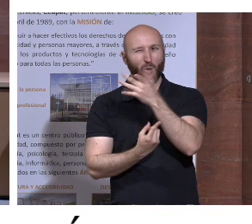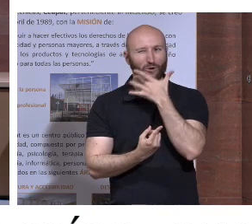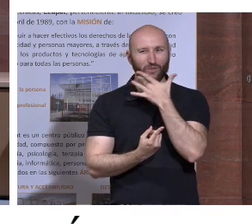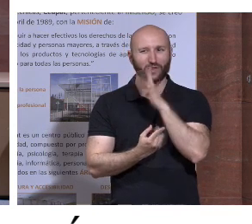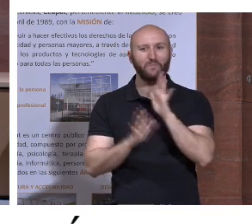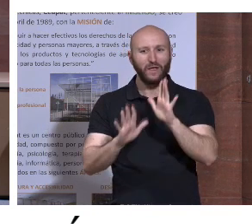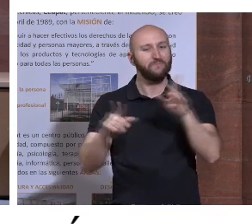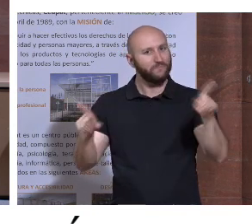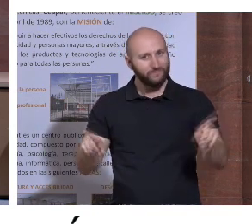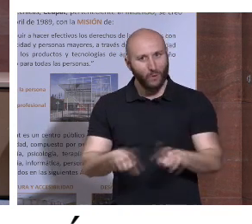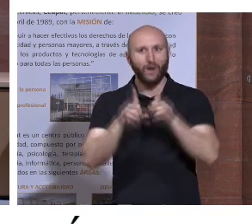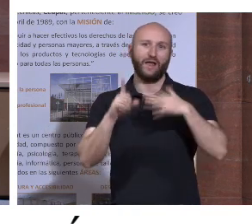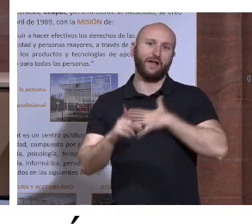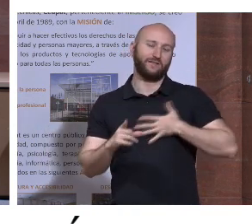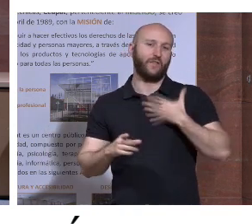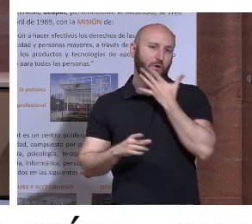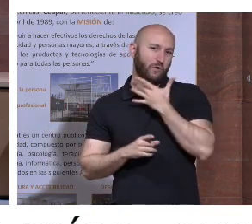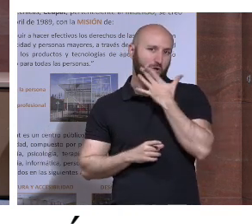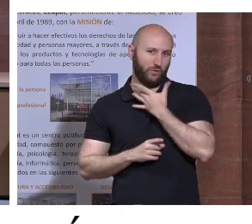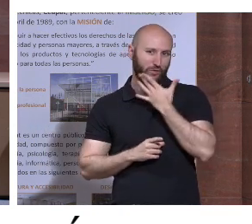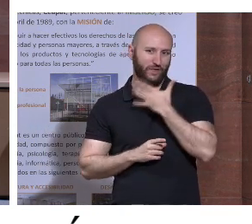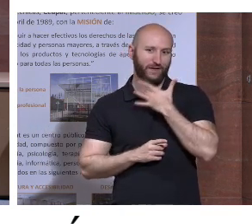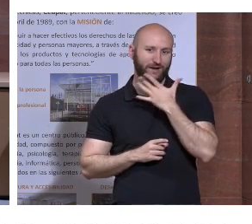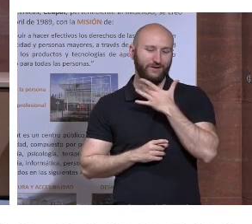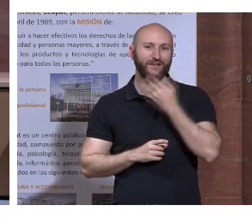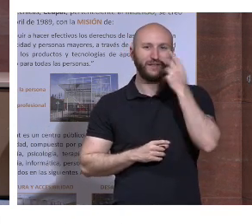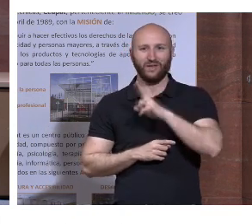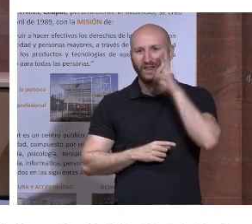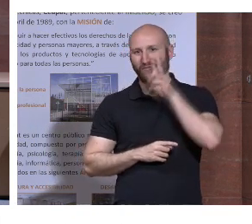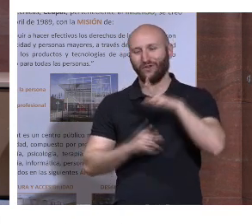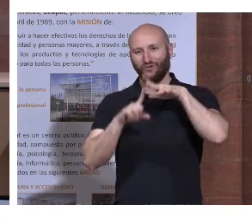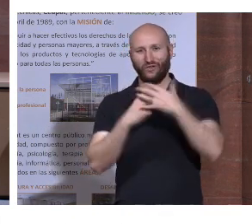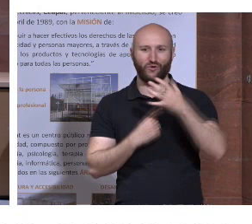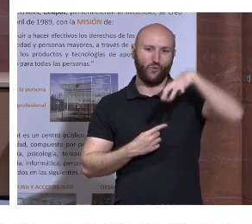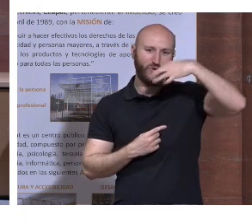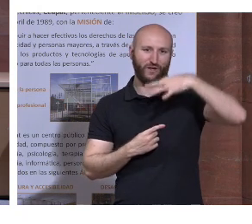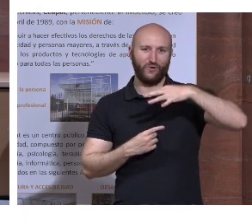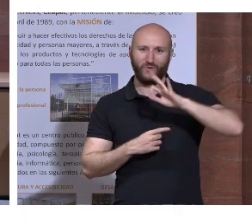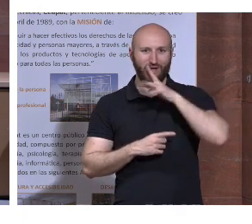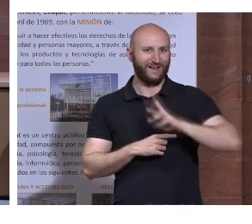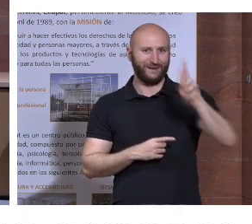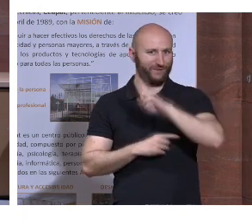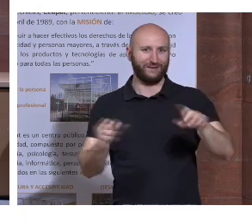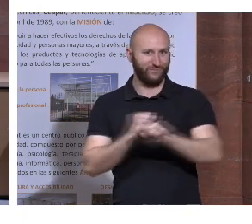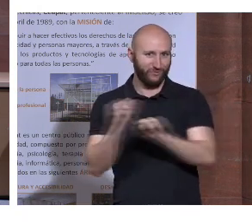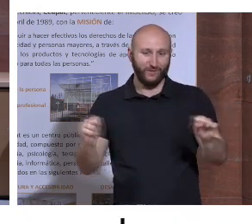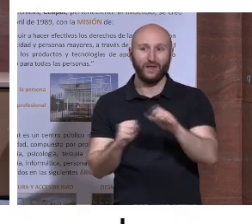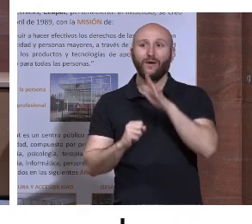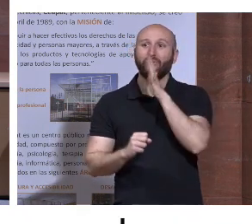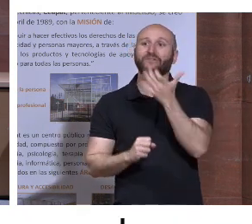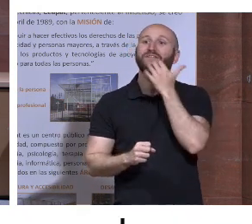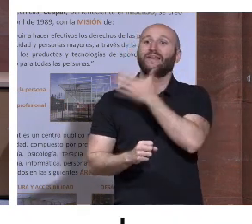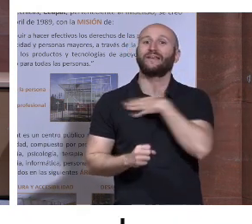así, encantado de conoceros y de vernos aquí en un momento único e irrepetible. Entonces, alguno que quiera